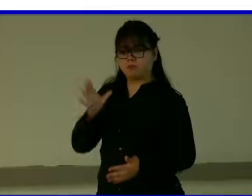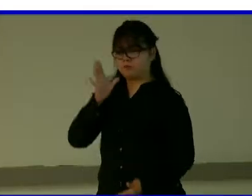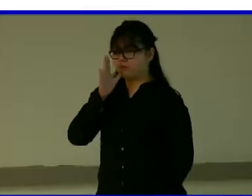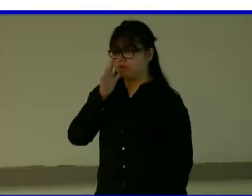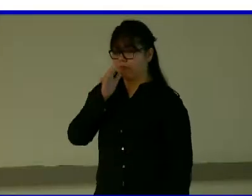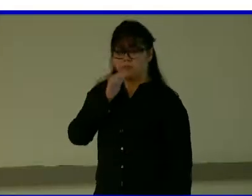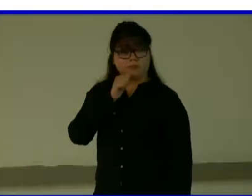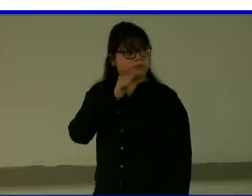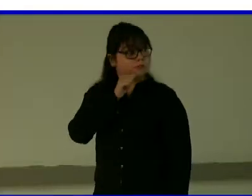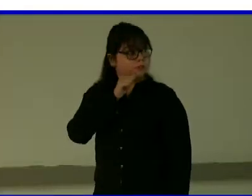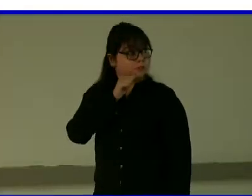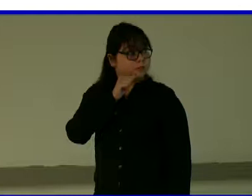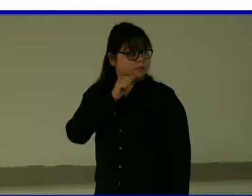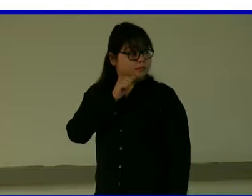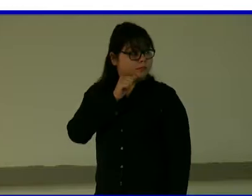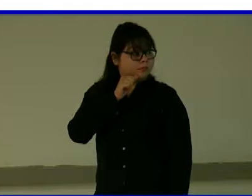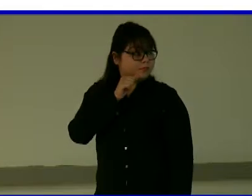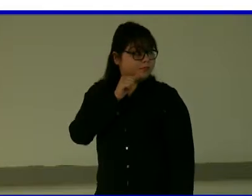impresionen mucho con estas